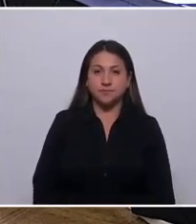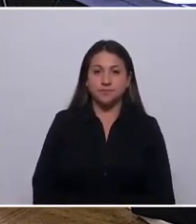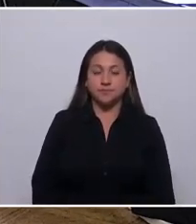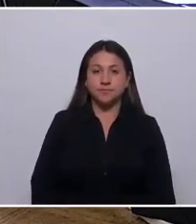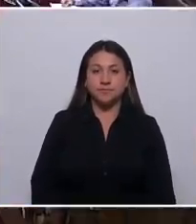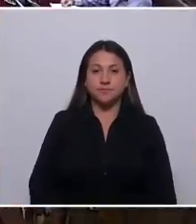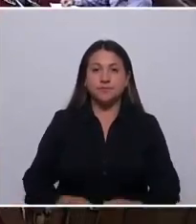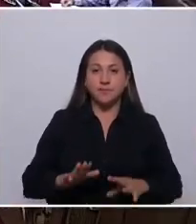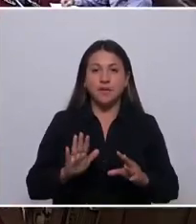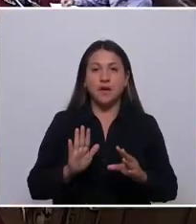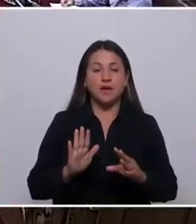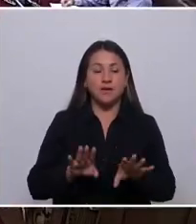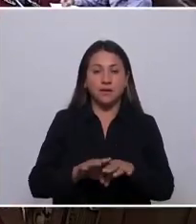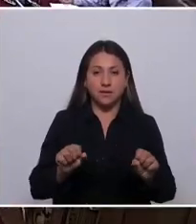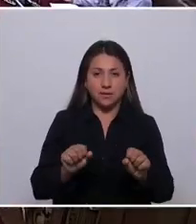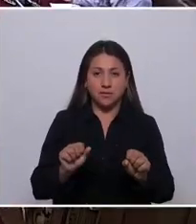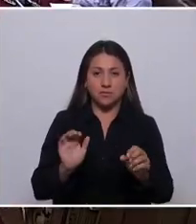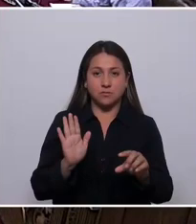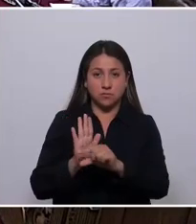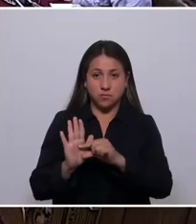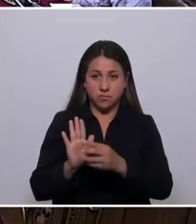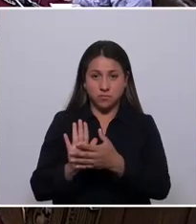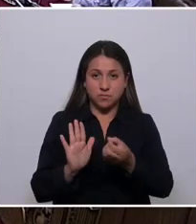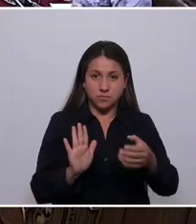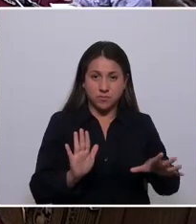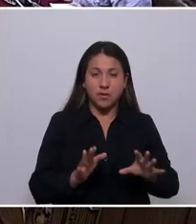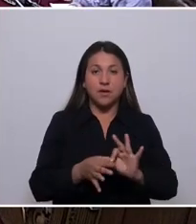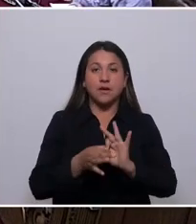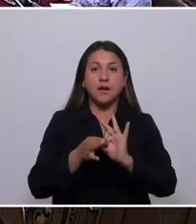Queda registrado el retiro. Gracias.